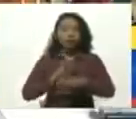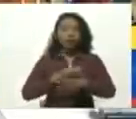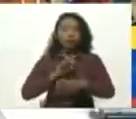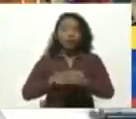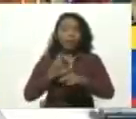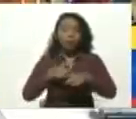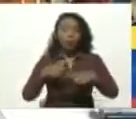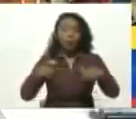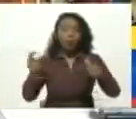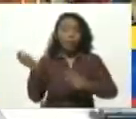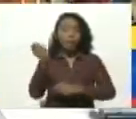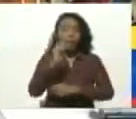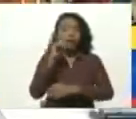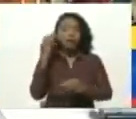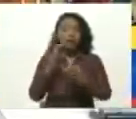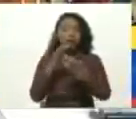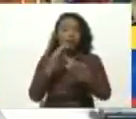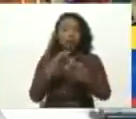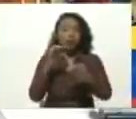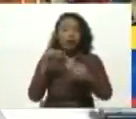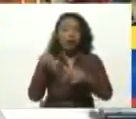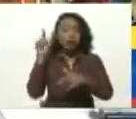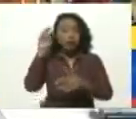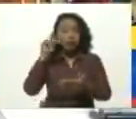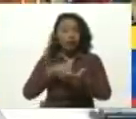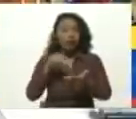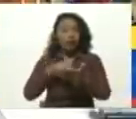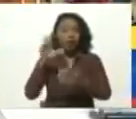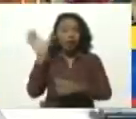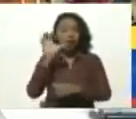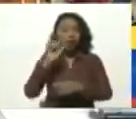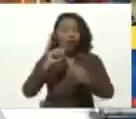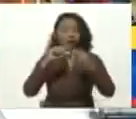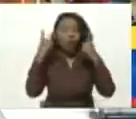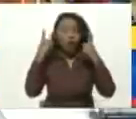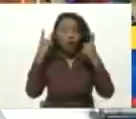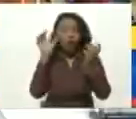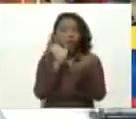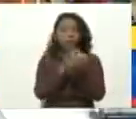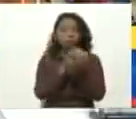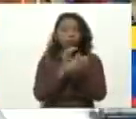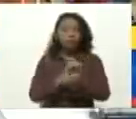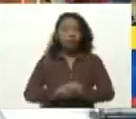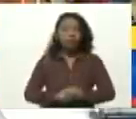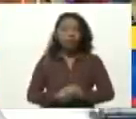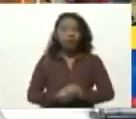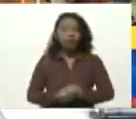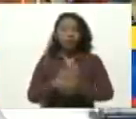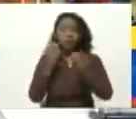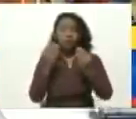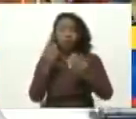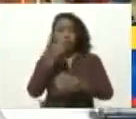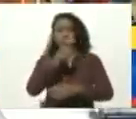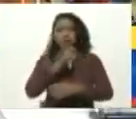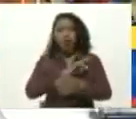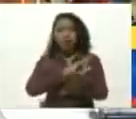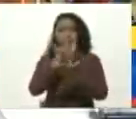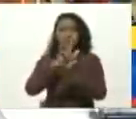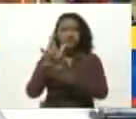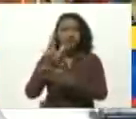durante el mes de septiembre a expensas de Miranda, Caracas, La Guaira y Nueva Esparta. Mucha gente viajando a Nueva